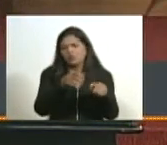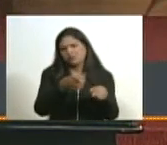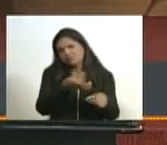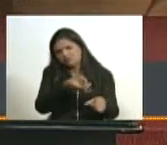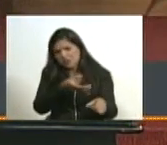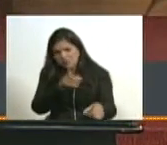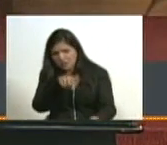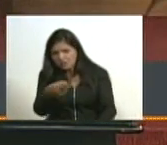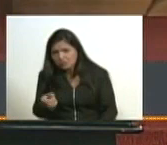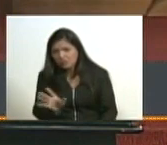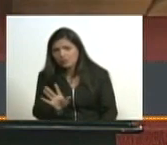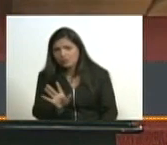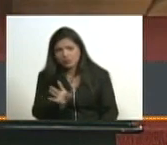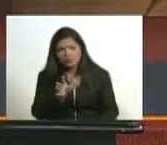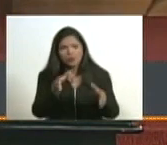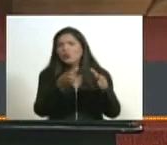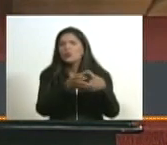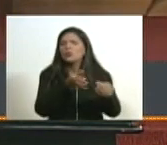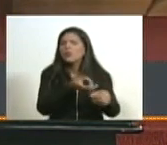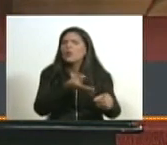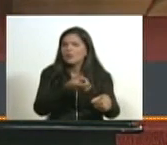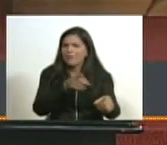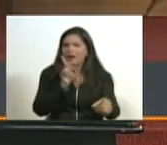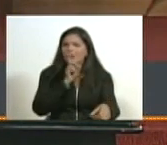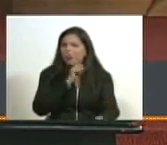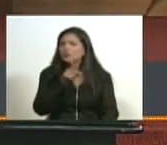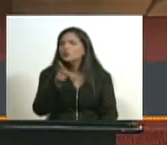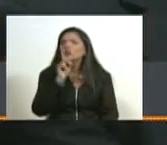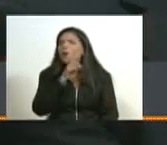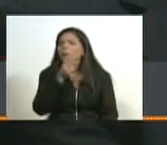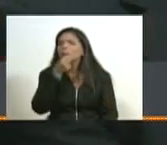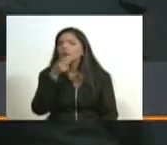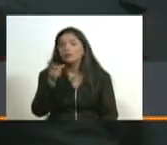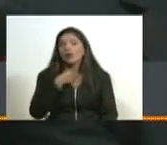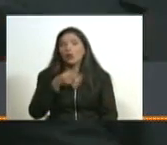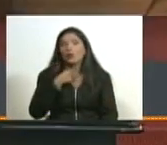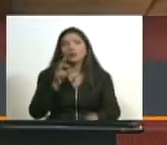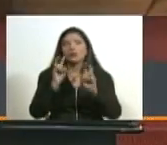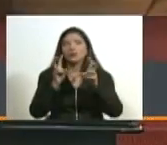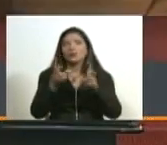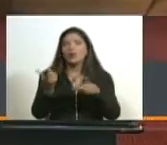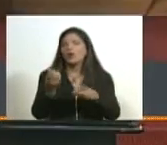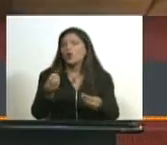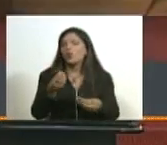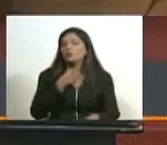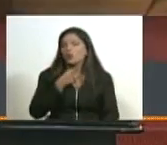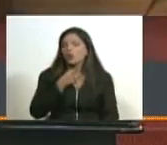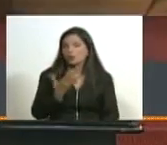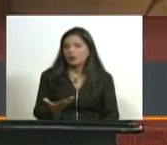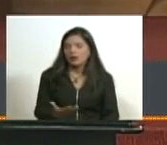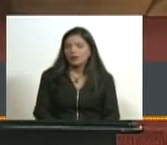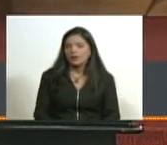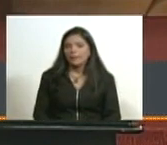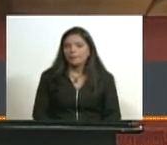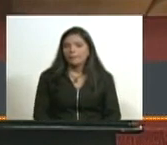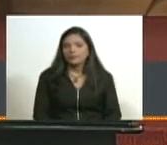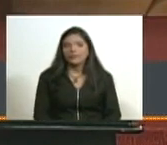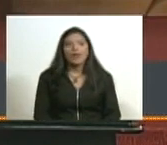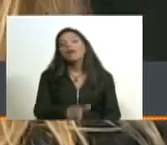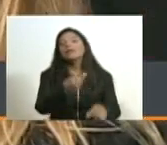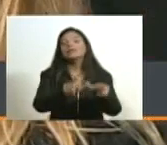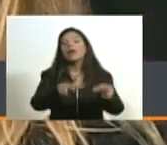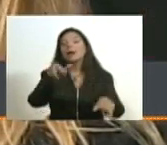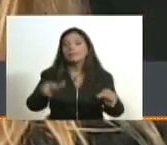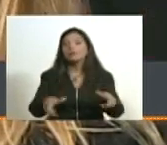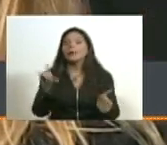¿verdad? ¿Cómo se llaman? Tú que eres periodista y te gustan los titulares, de estas personas que han estado en